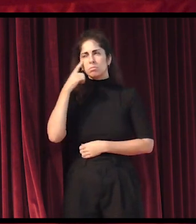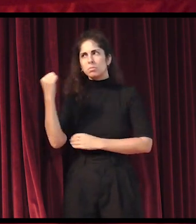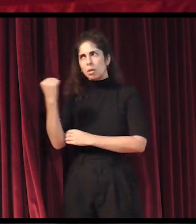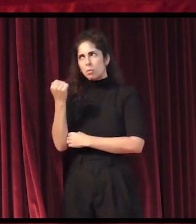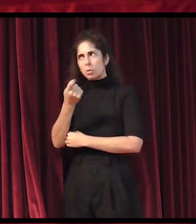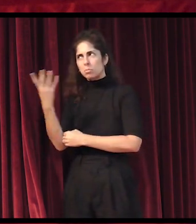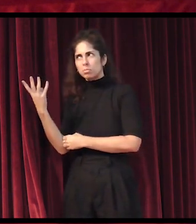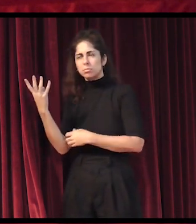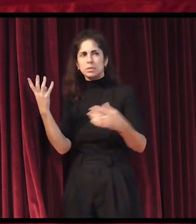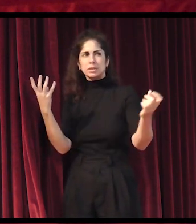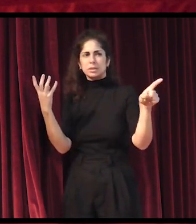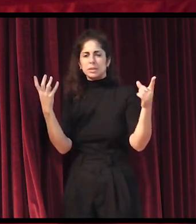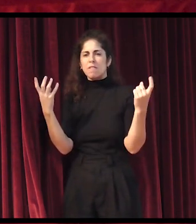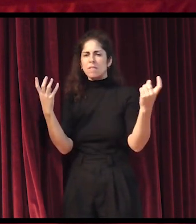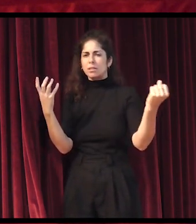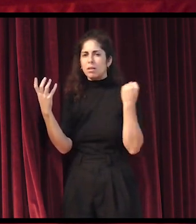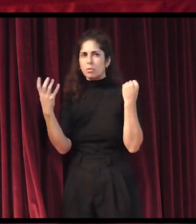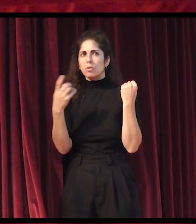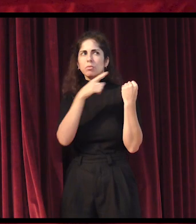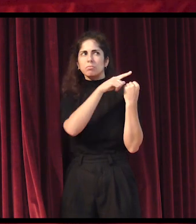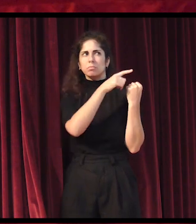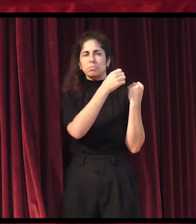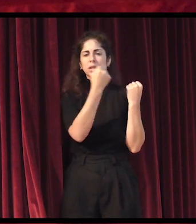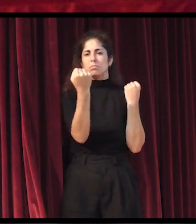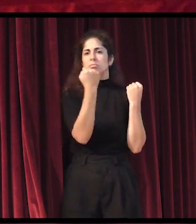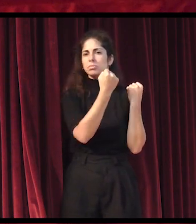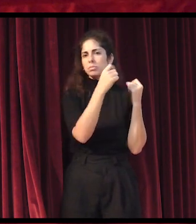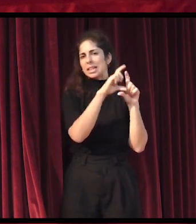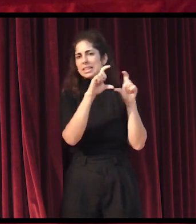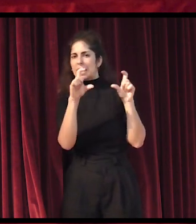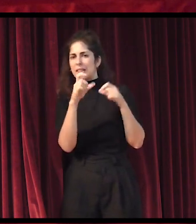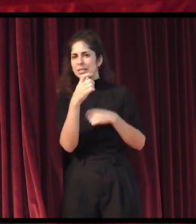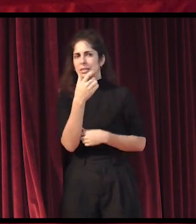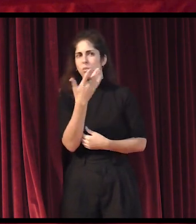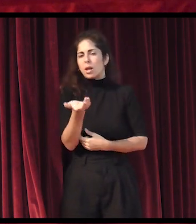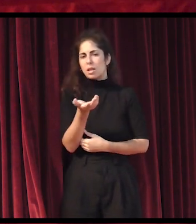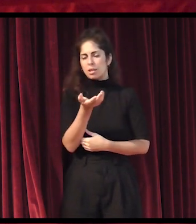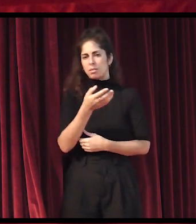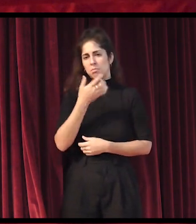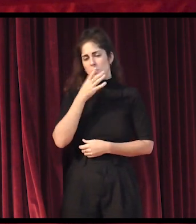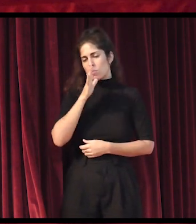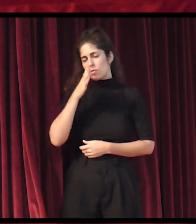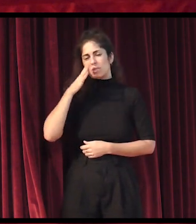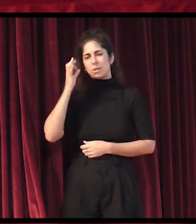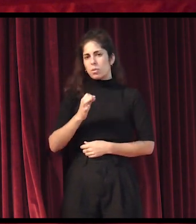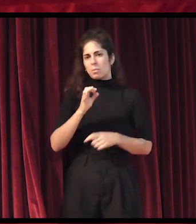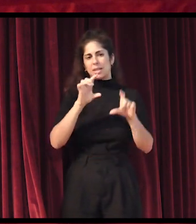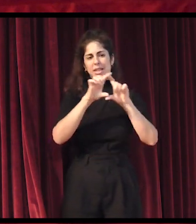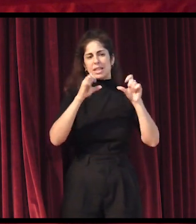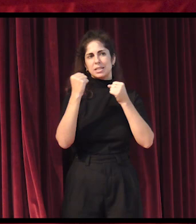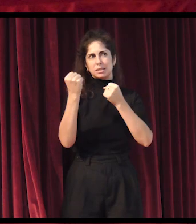en falta en todo este proceso, porque seguramente ha habido entidades o instituciones que te podrían haber echado una mano y